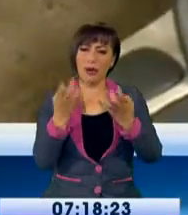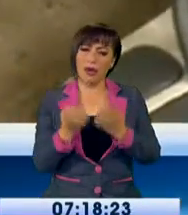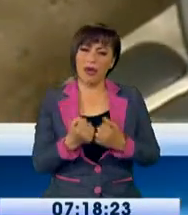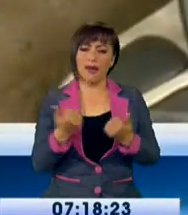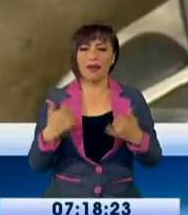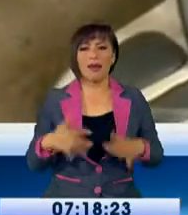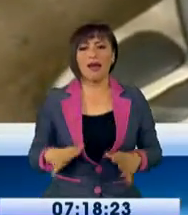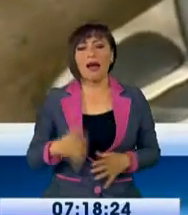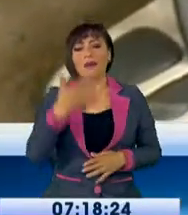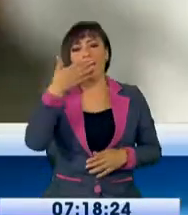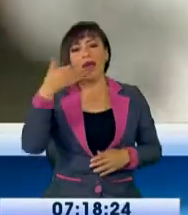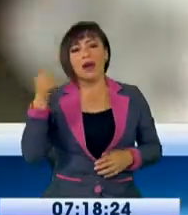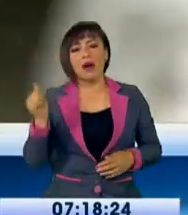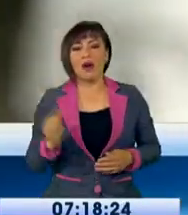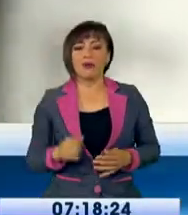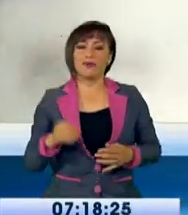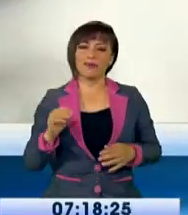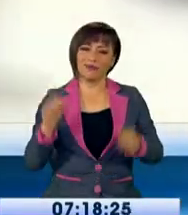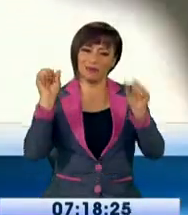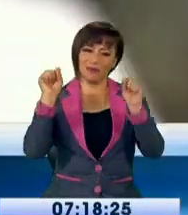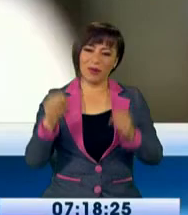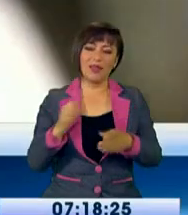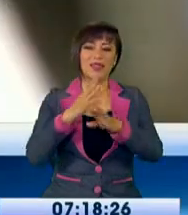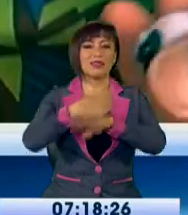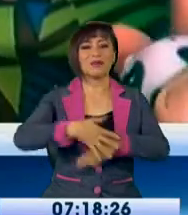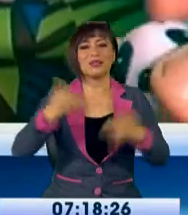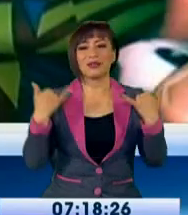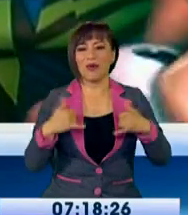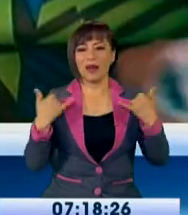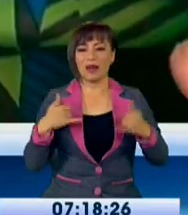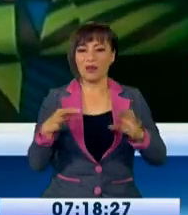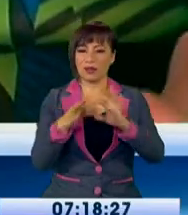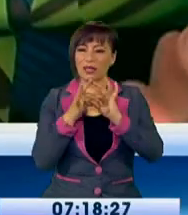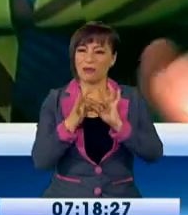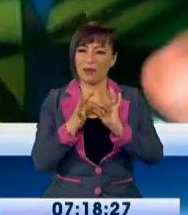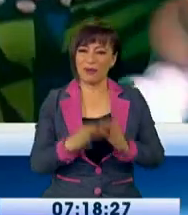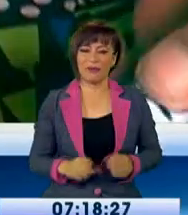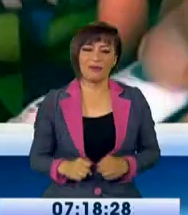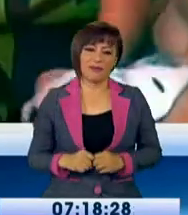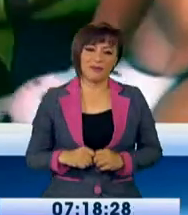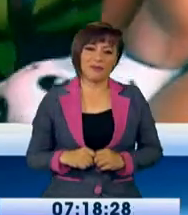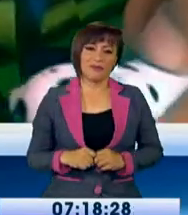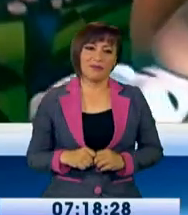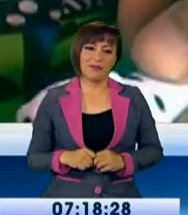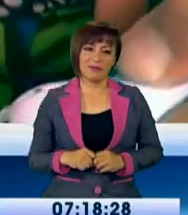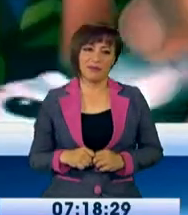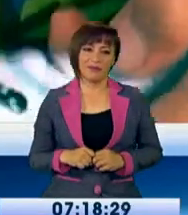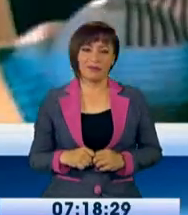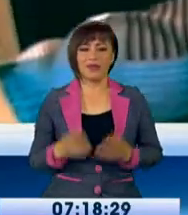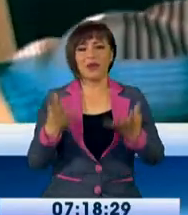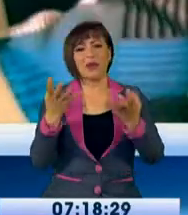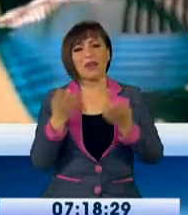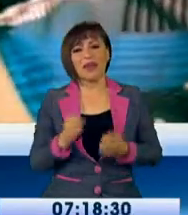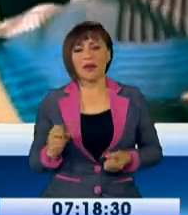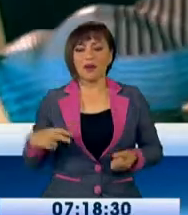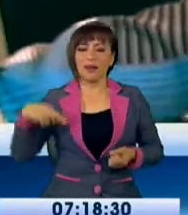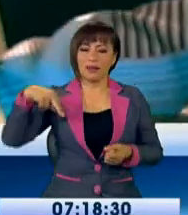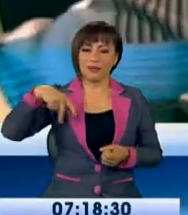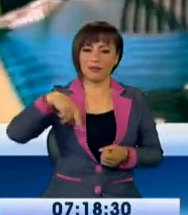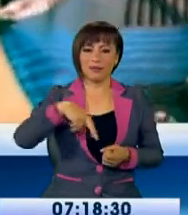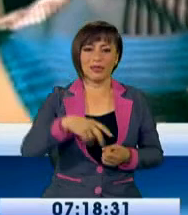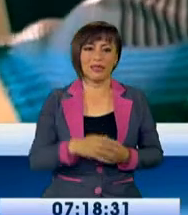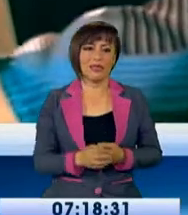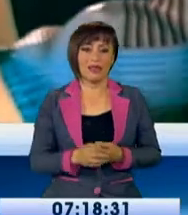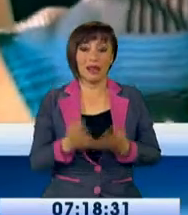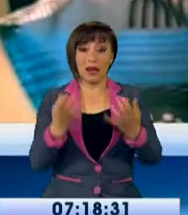pronto y volver a jugar con sus amigos. Allá arriba ponemos los arcos de piel. El niño se ha convertido